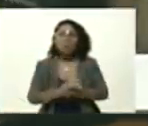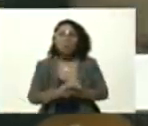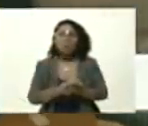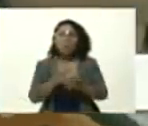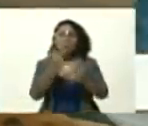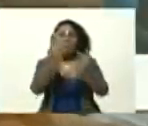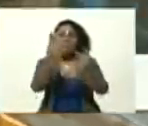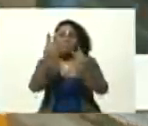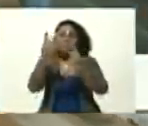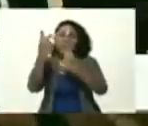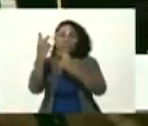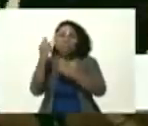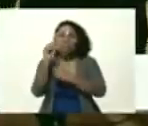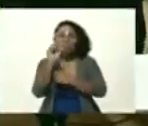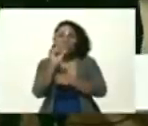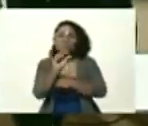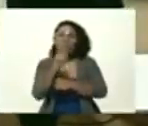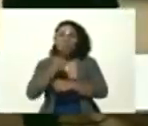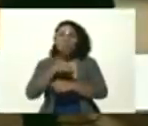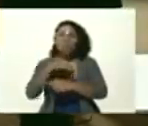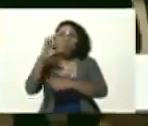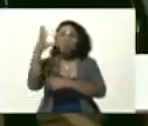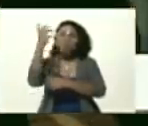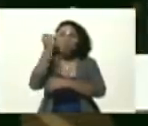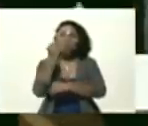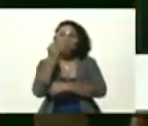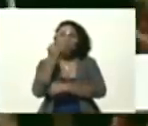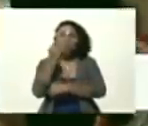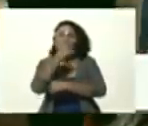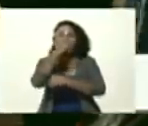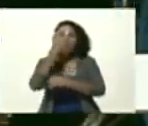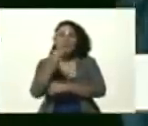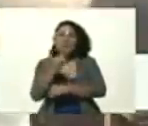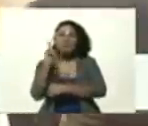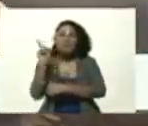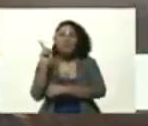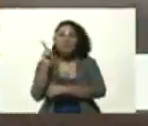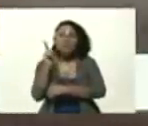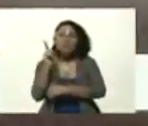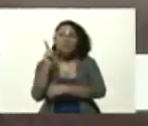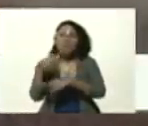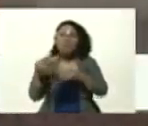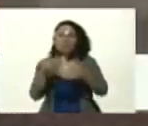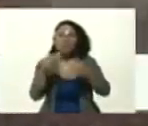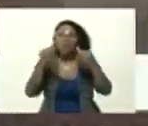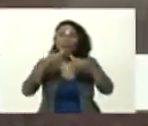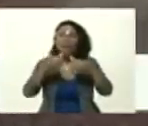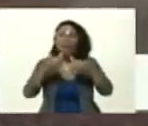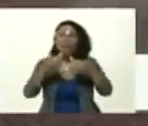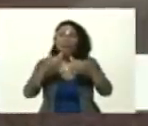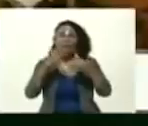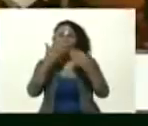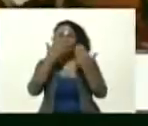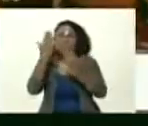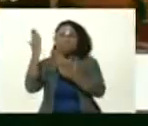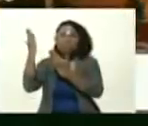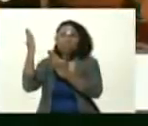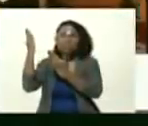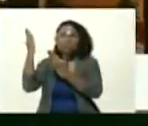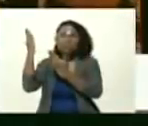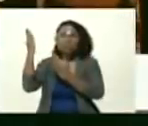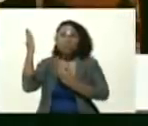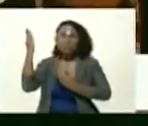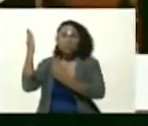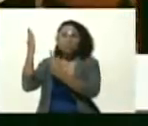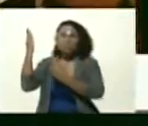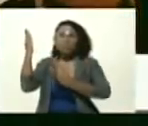ver un poco lo que hemos logrado desde el Zulia. Esta pieza, hermano presidente, que usted ve acá, esto es una